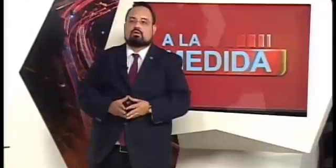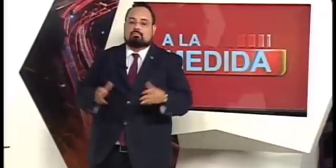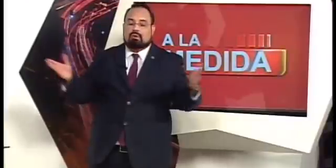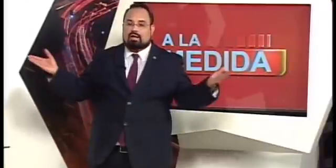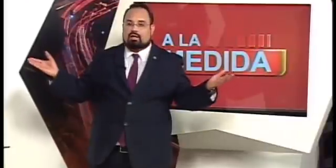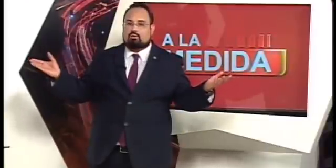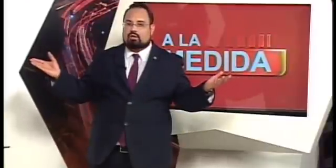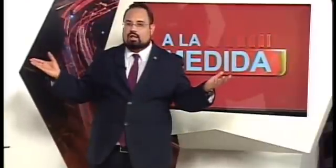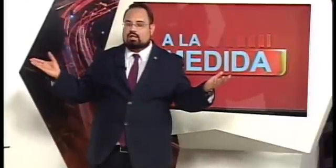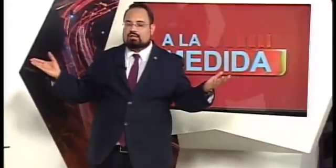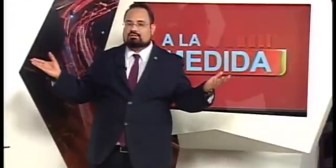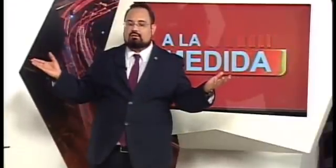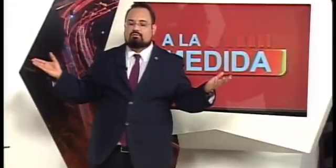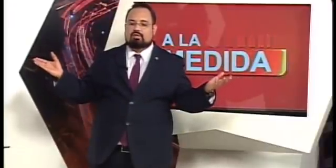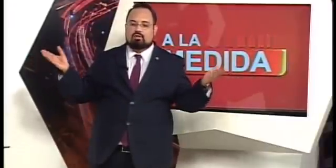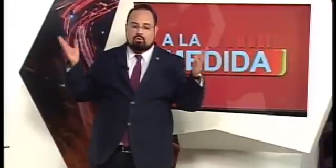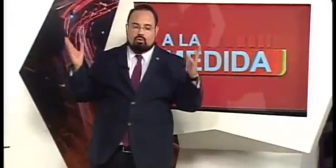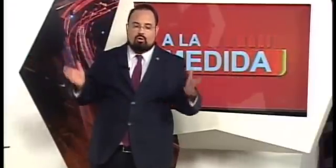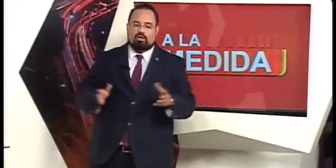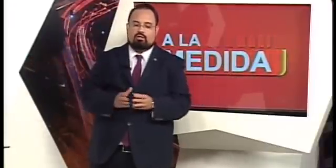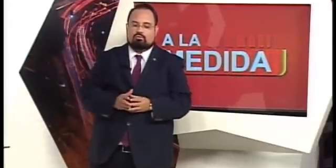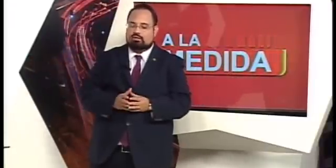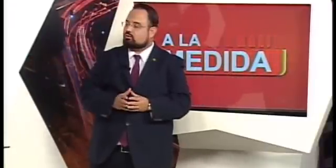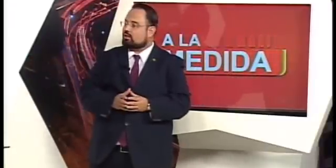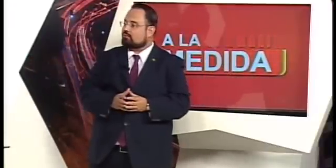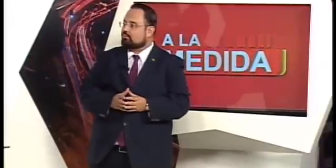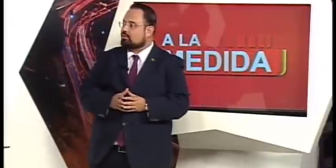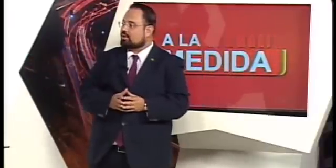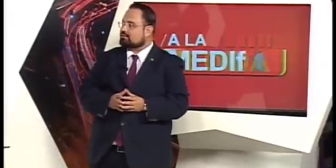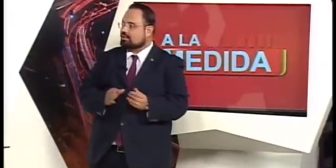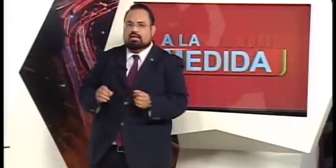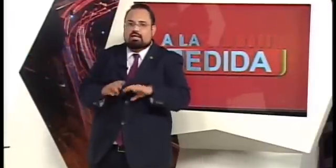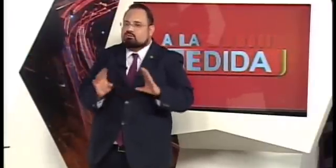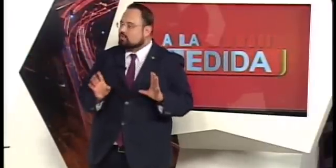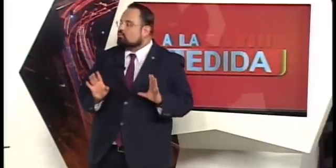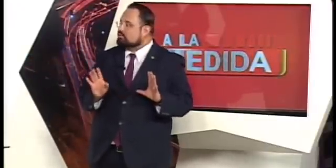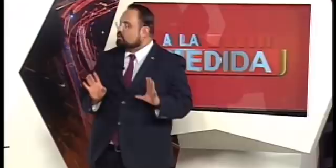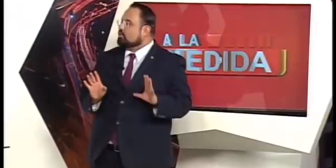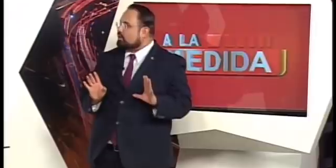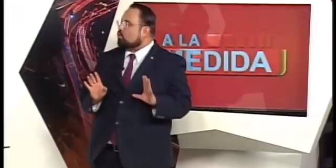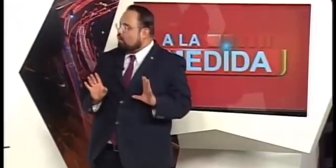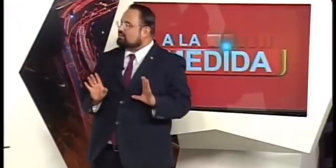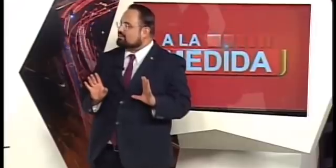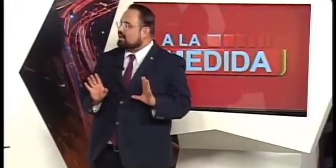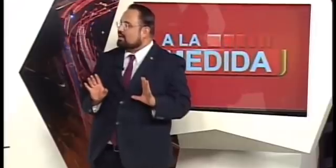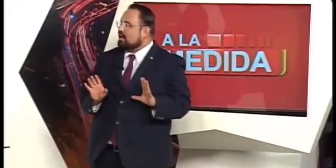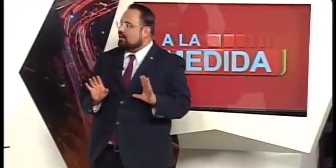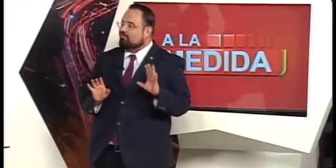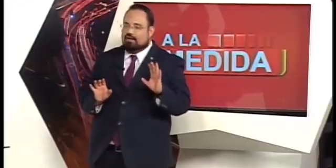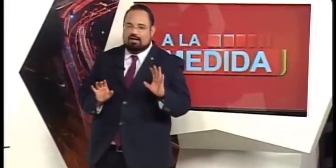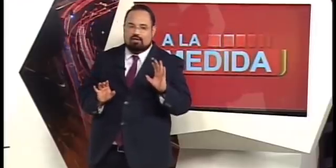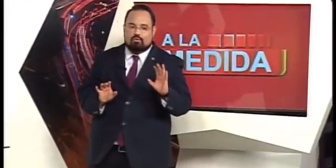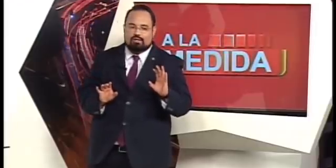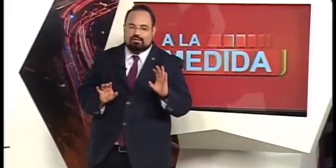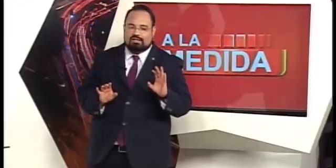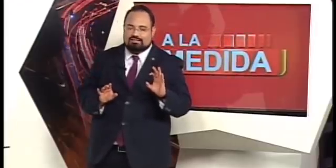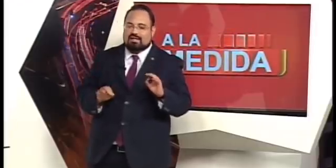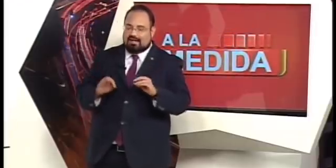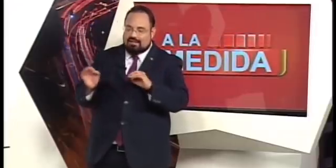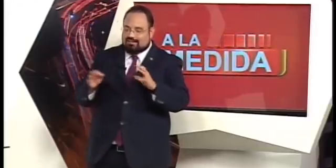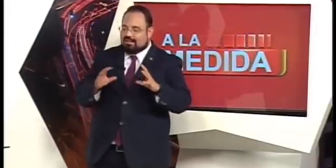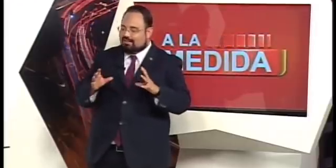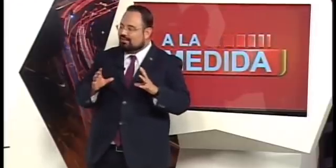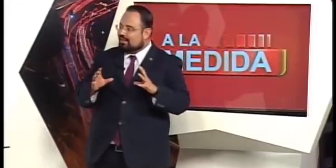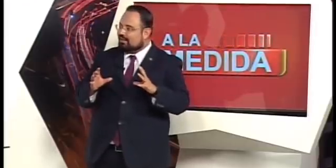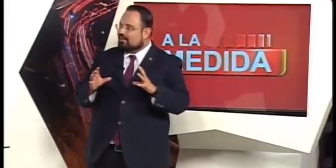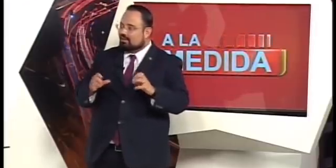vaya qué jornada la que se ha vivido hoy en el congreso de la república sand y es una cuestión que cuesta al final de cuentas